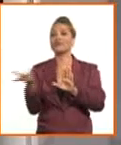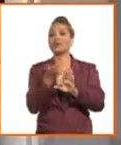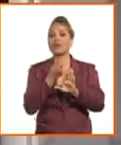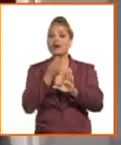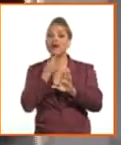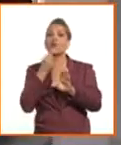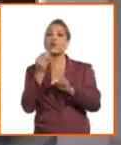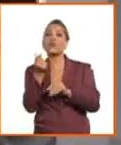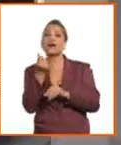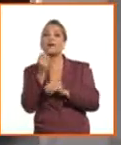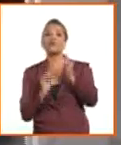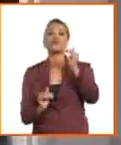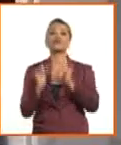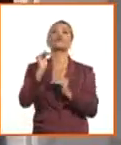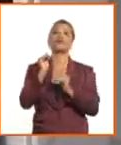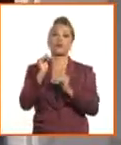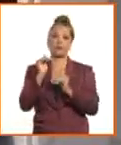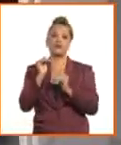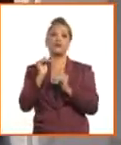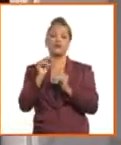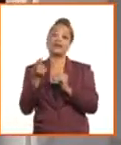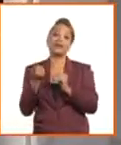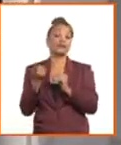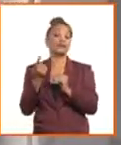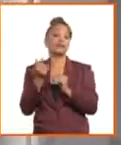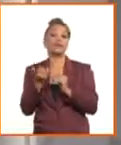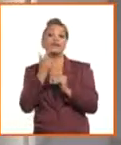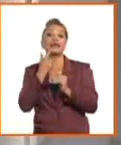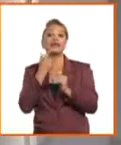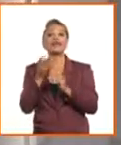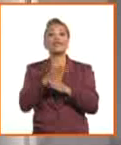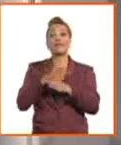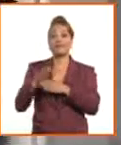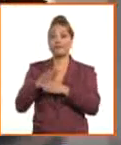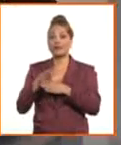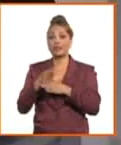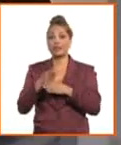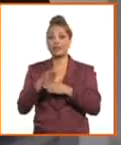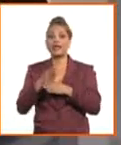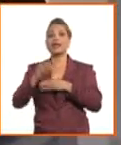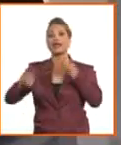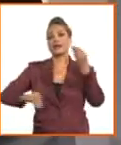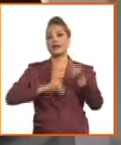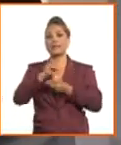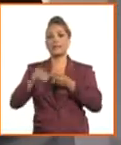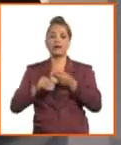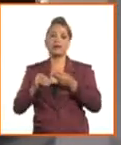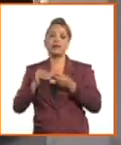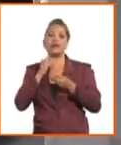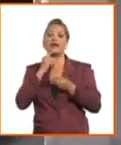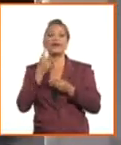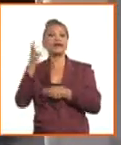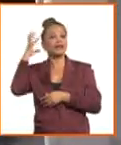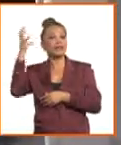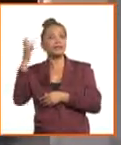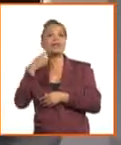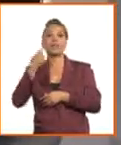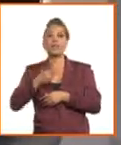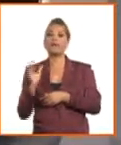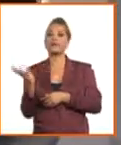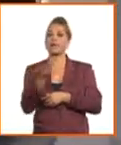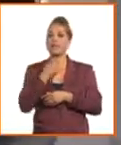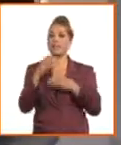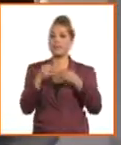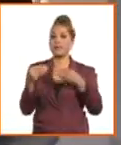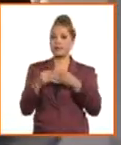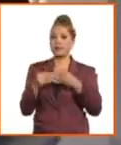superior. Y por lo tanto hay un incentivo a canjear esas divisas en el mercado informal y no exactamente en el mercado oficial. Entonces nosotros tenemos